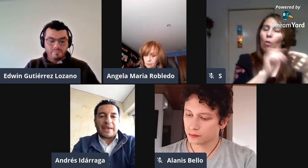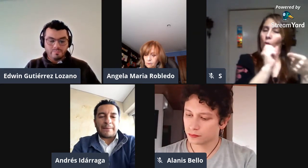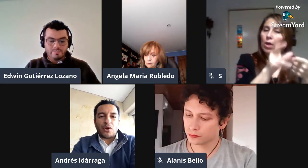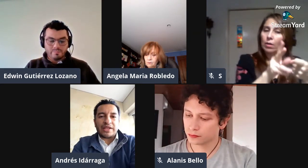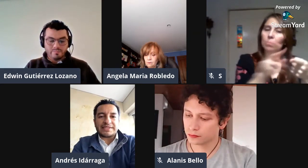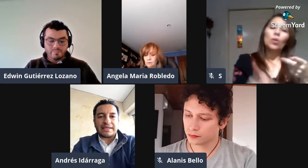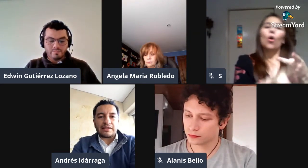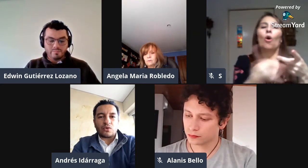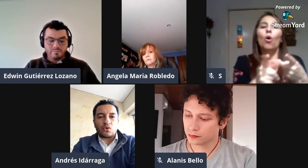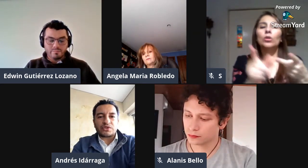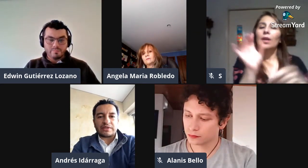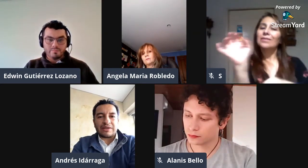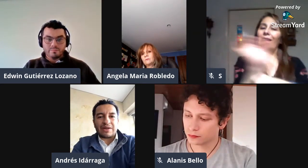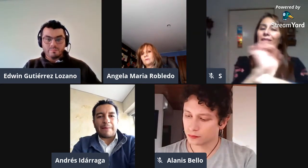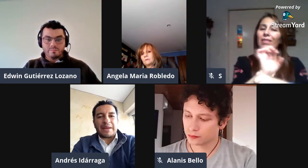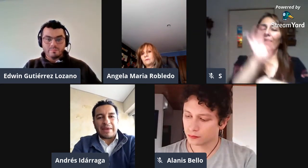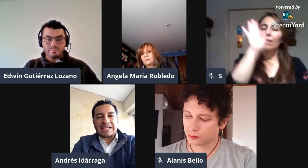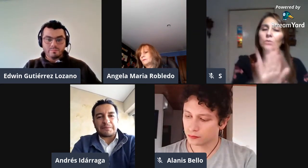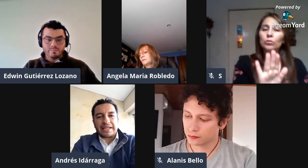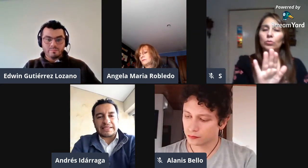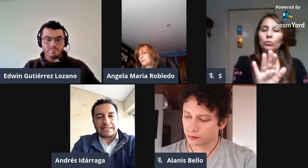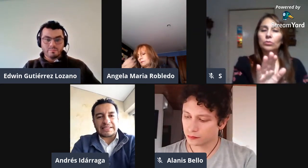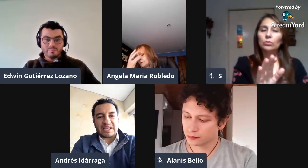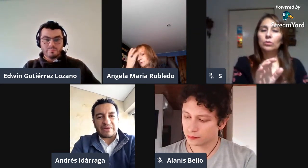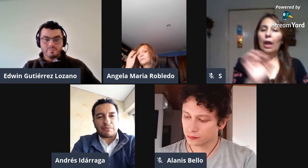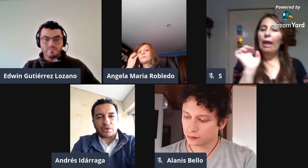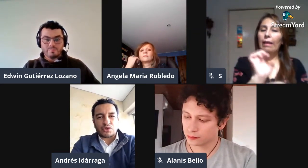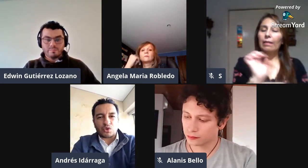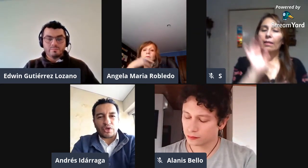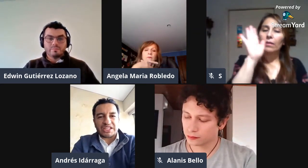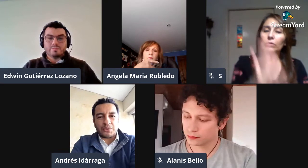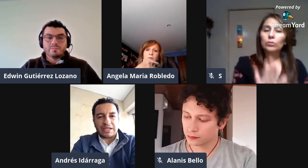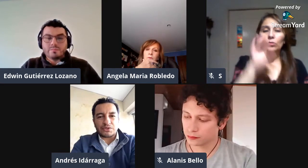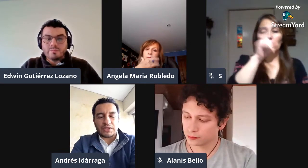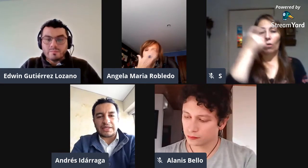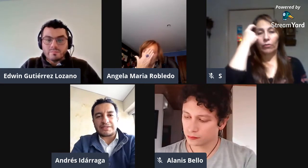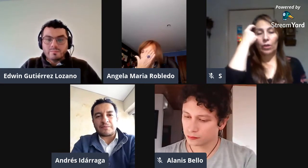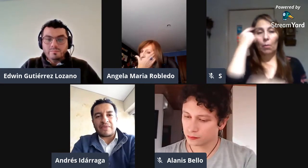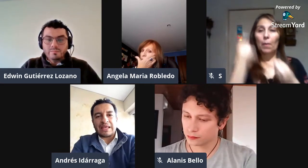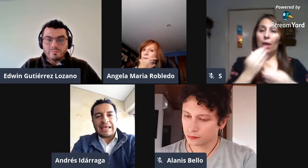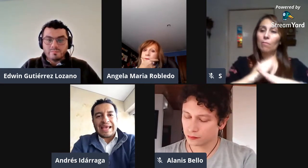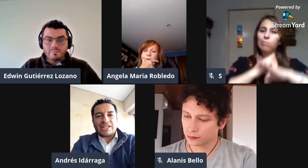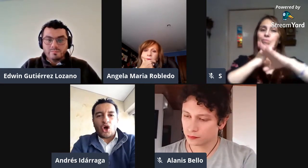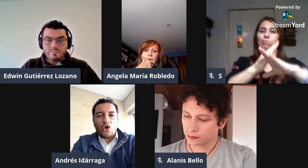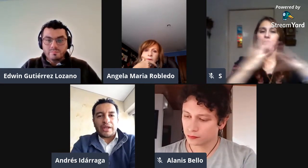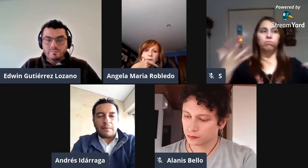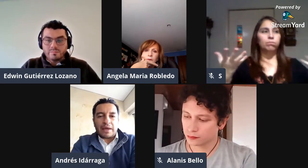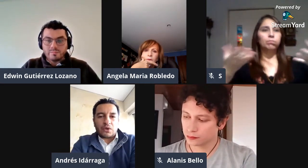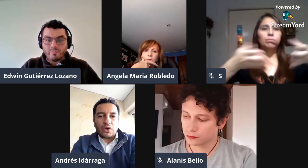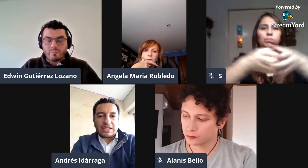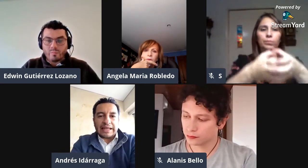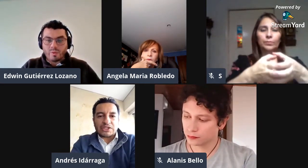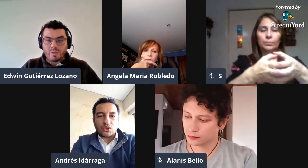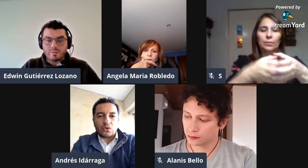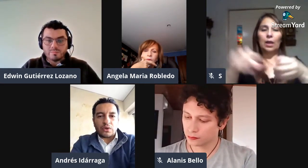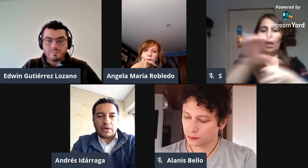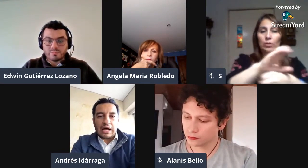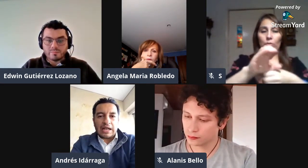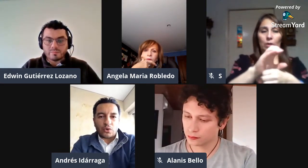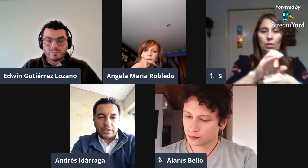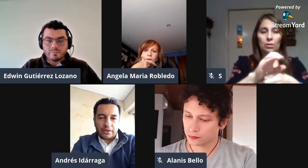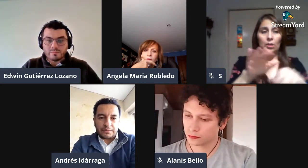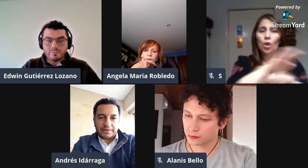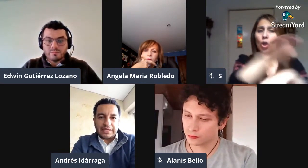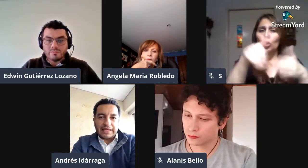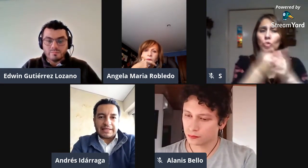que también prioricen la primera experiencia de esquemas de protección colectiva en las ciudades, todo en el marco del derecho